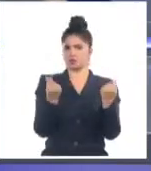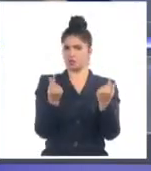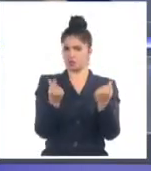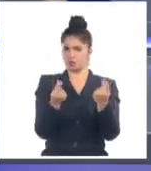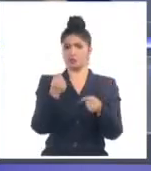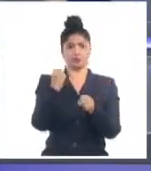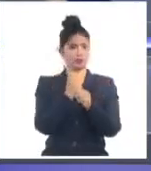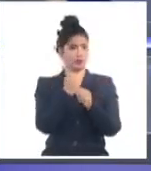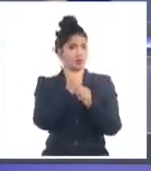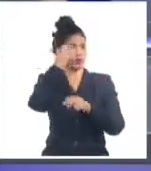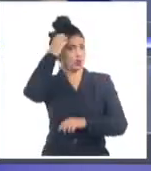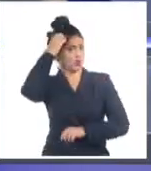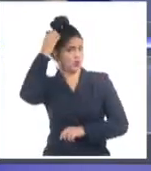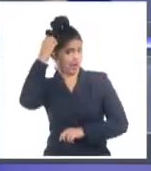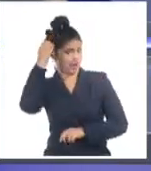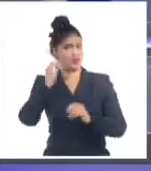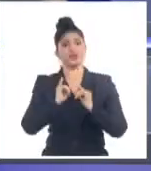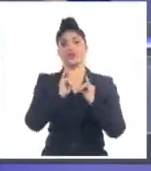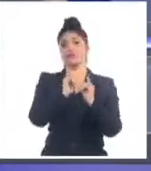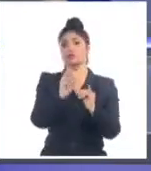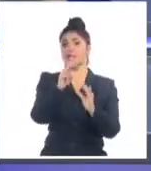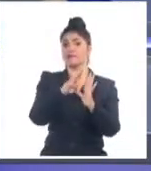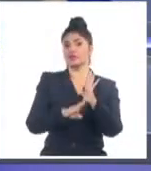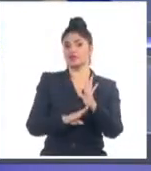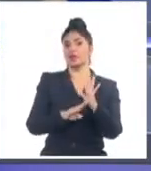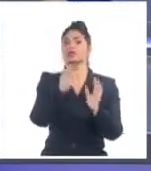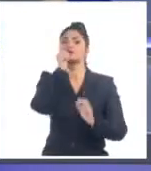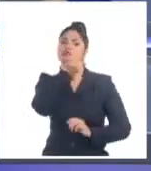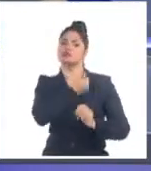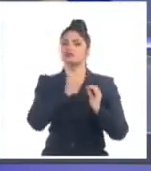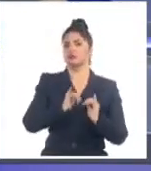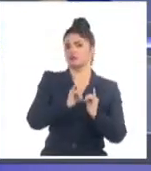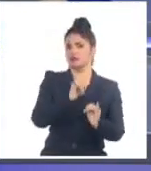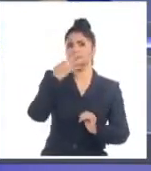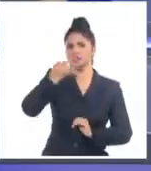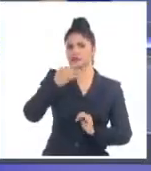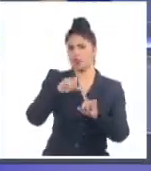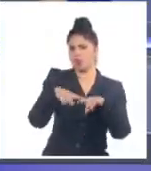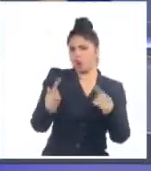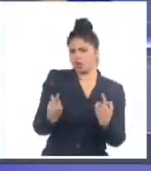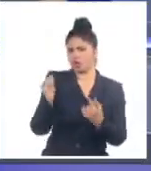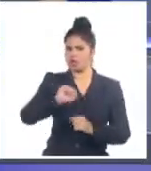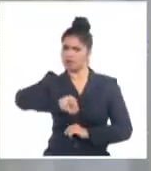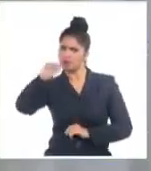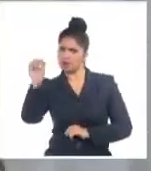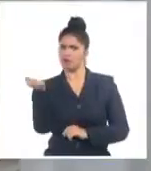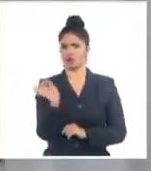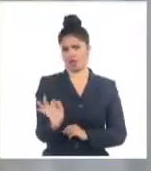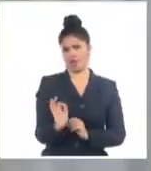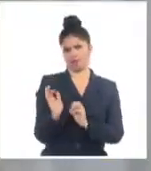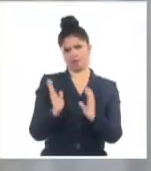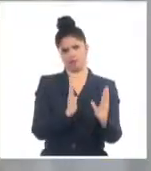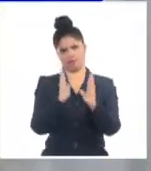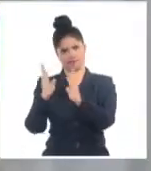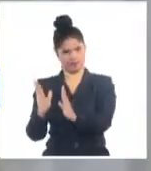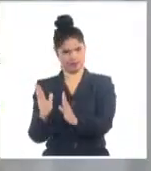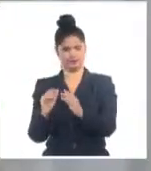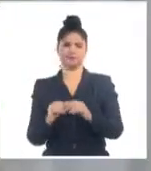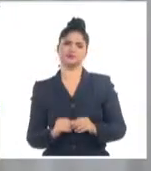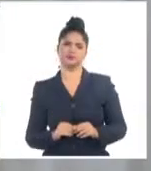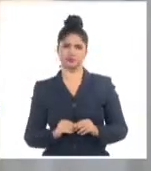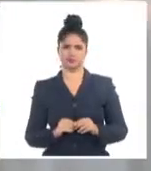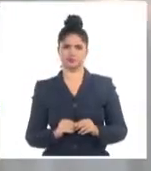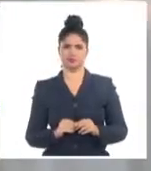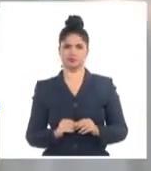del gobierno anunciadas en diciembre pasado, ofrece los detalles sobre el porqué de la decisión. Un saludo a nuestra